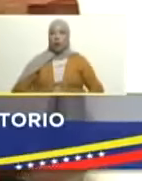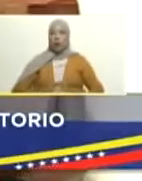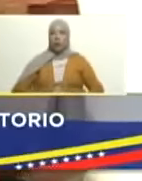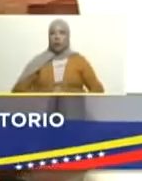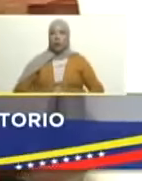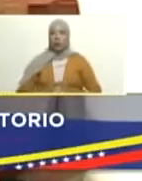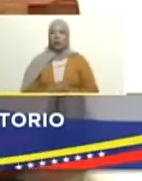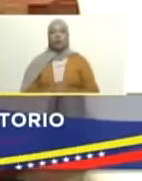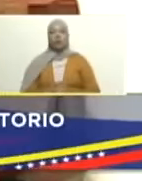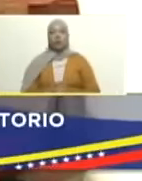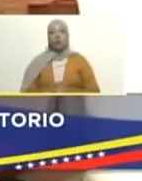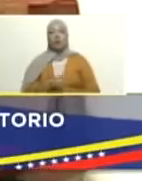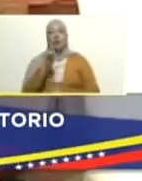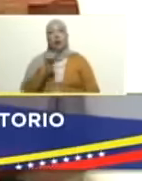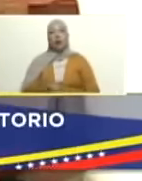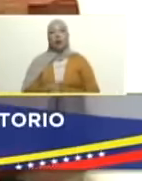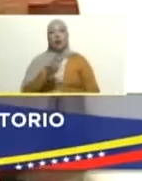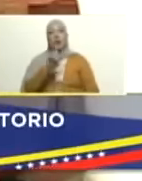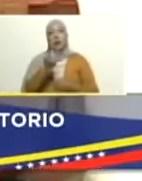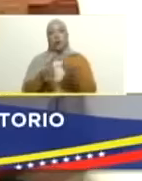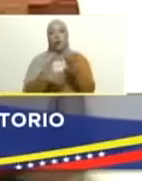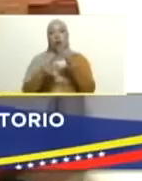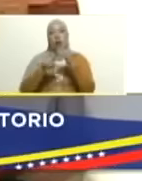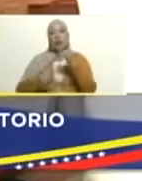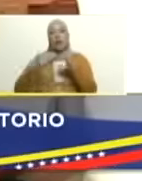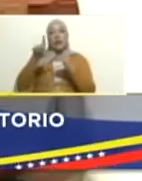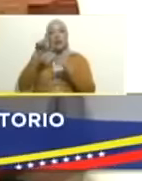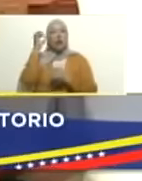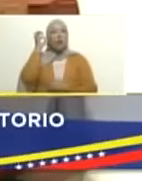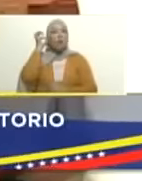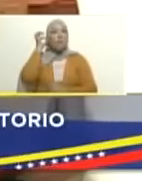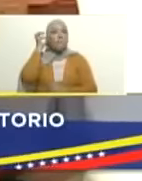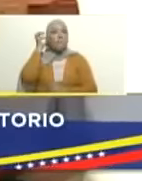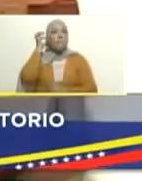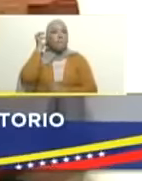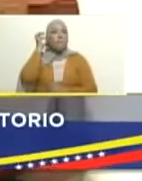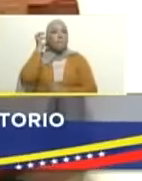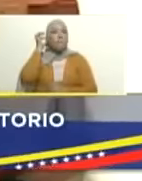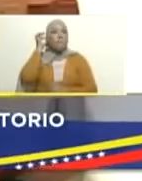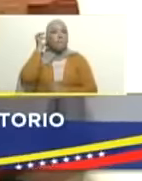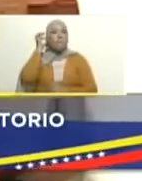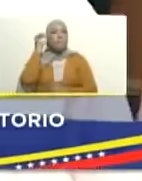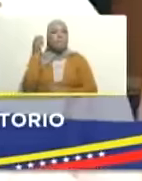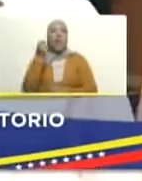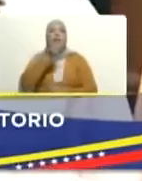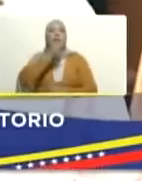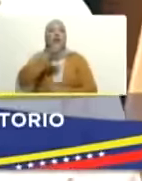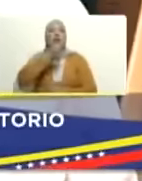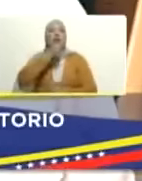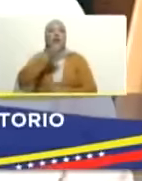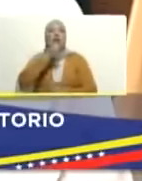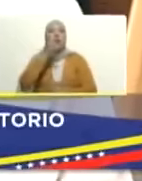Y se encuentra también la licenciada Madeleine García,